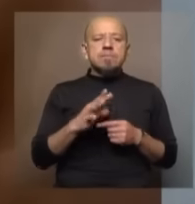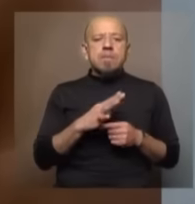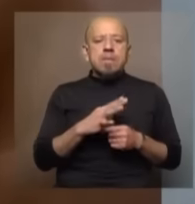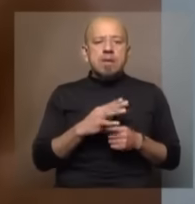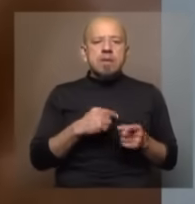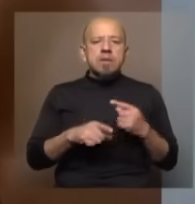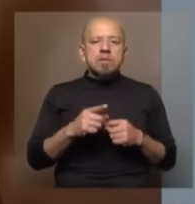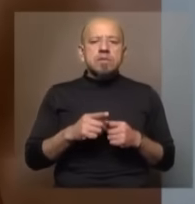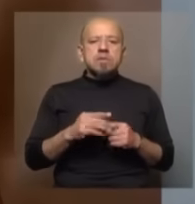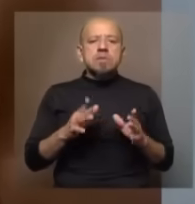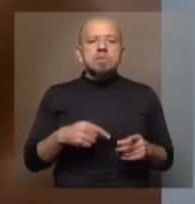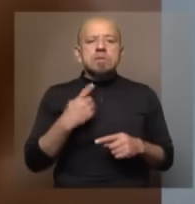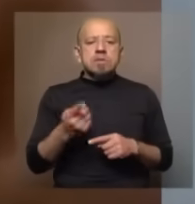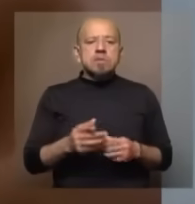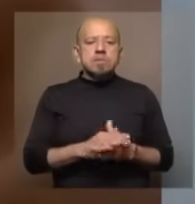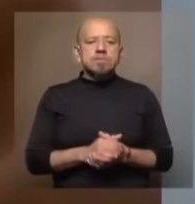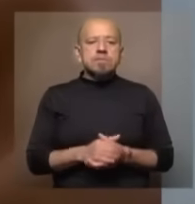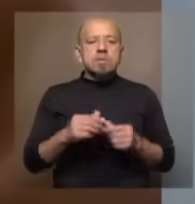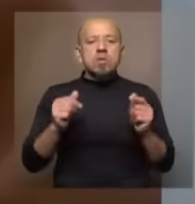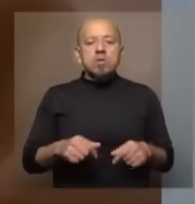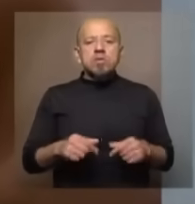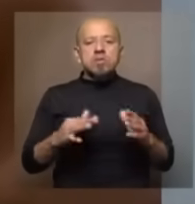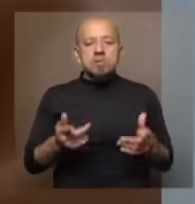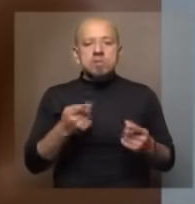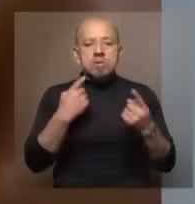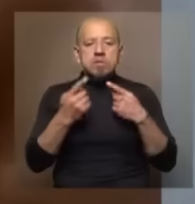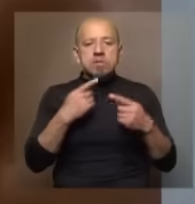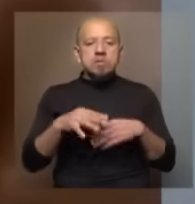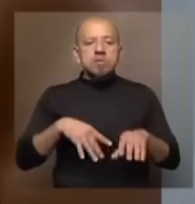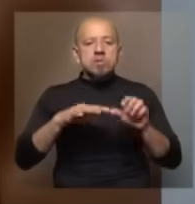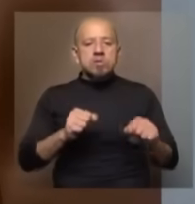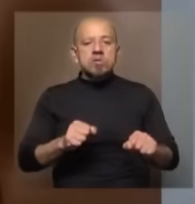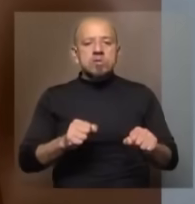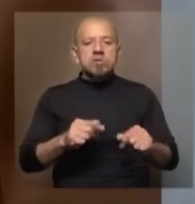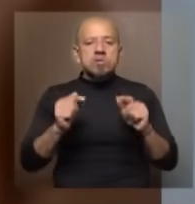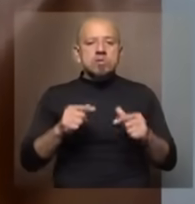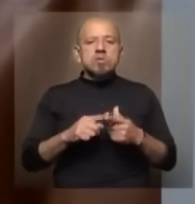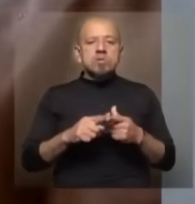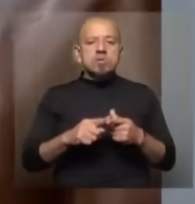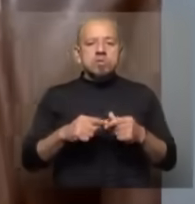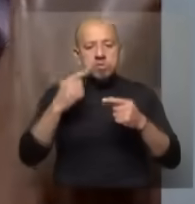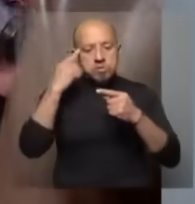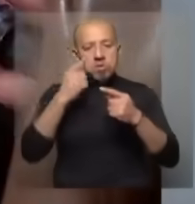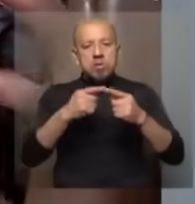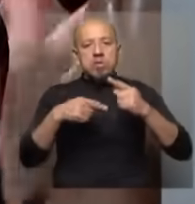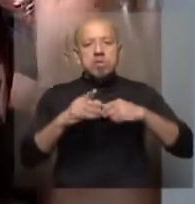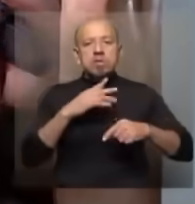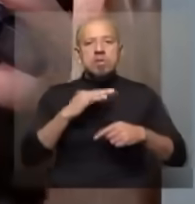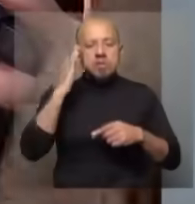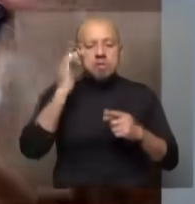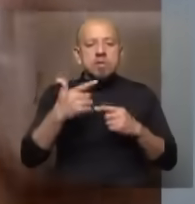mañana la vamos a ver con esto concreto Hoy estamos acá para hablar de la audiencia de formalización de hoy el objetivo era descubrir la identidad de las